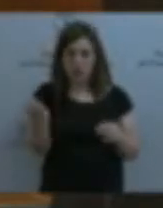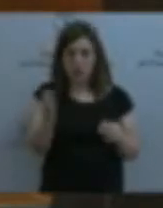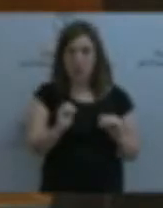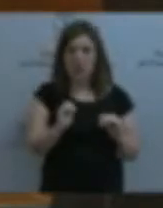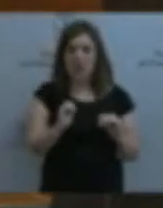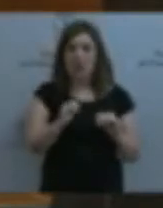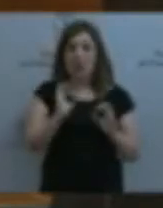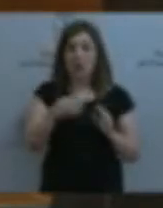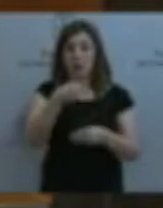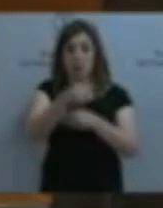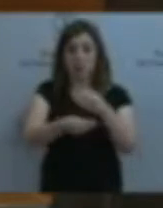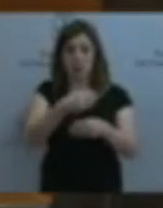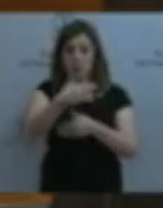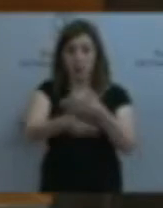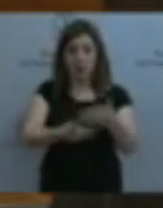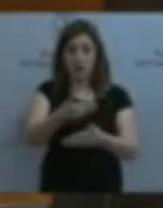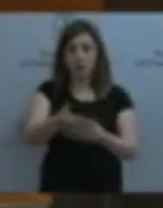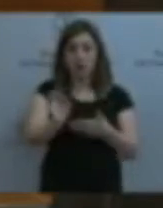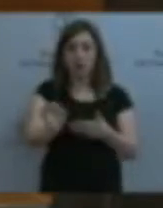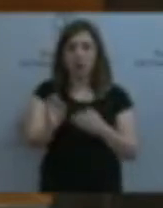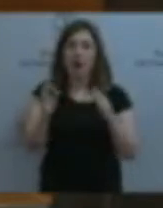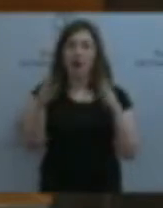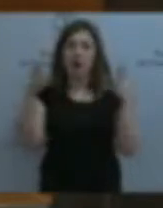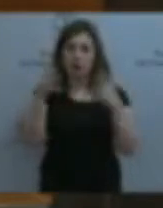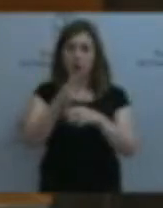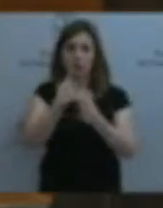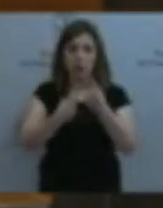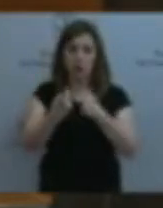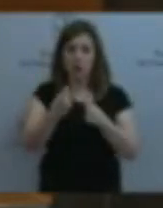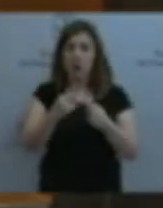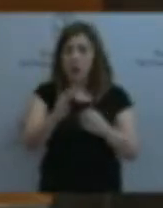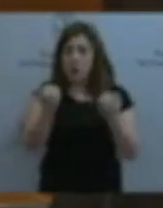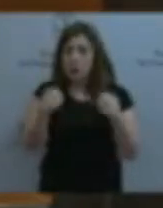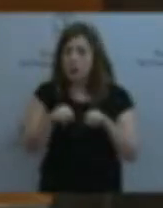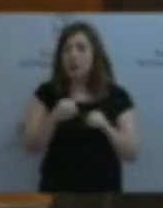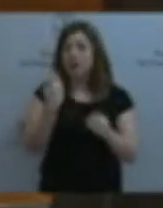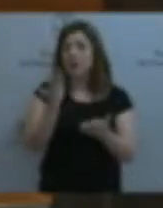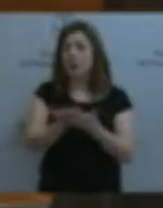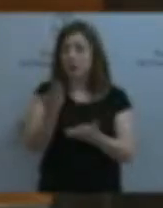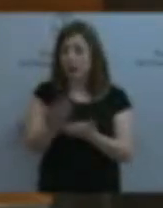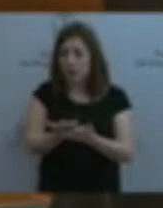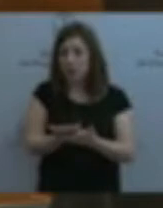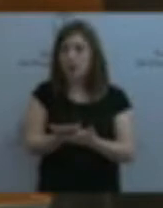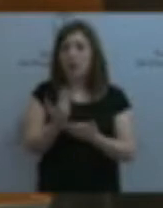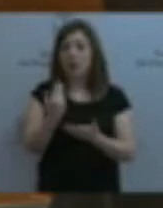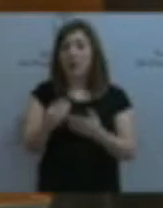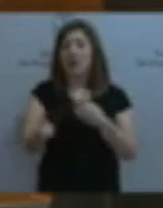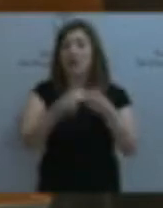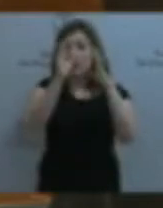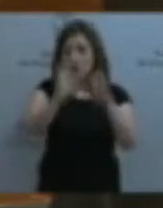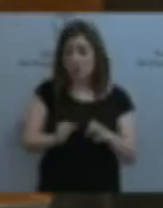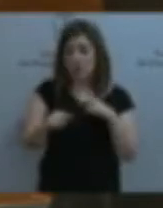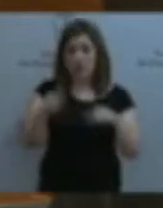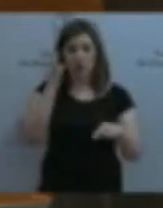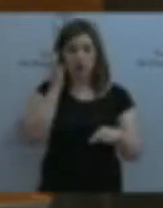desarrollar este procedimiento sobre el Consejo Consultivo. Y, a pesar de ello, se solicita un nuevo informe a la directora del centro que no